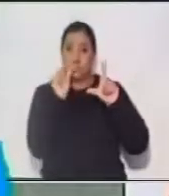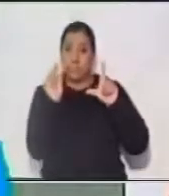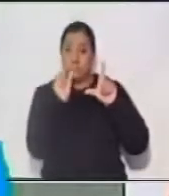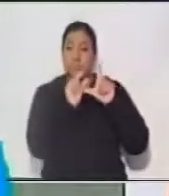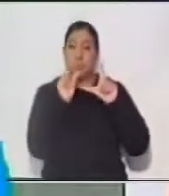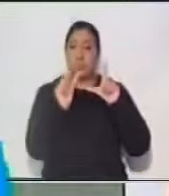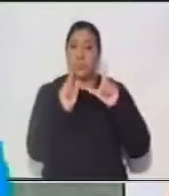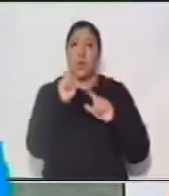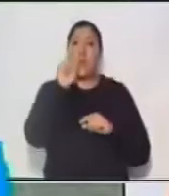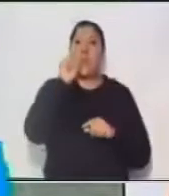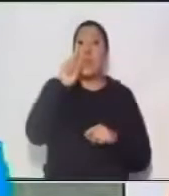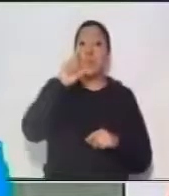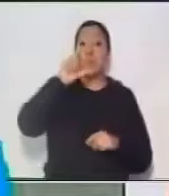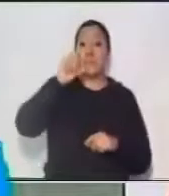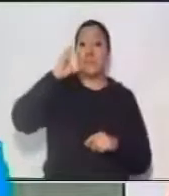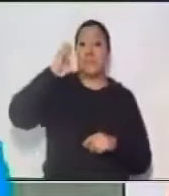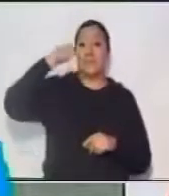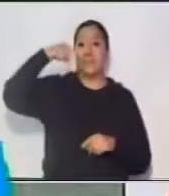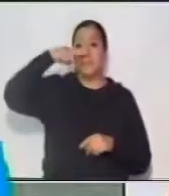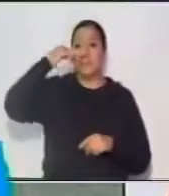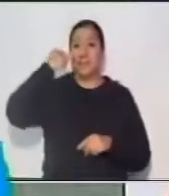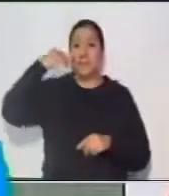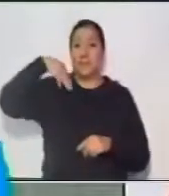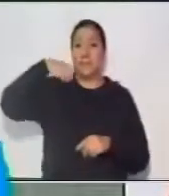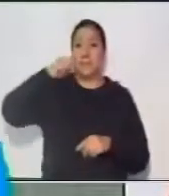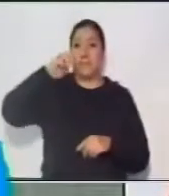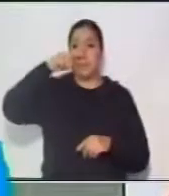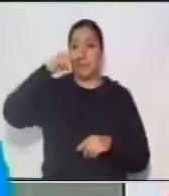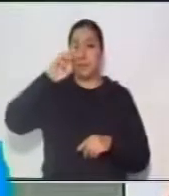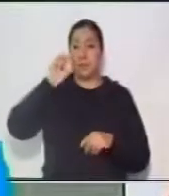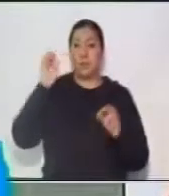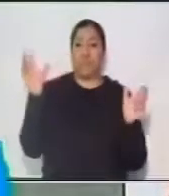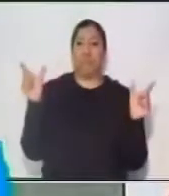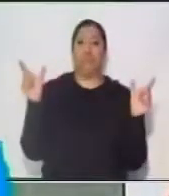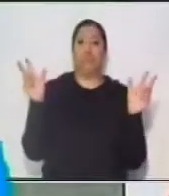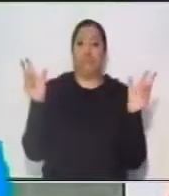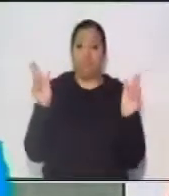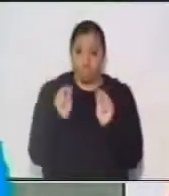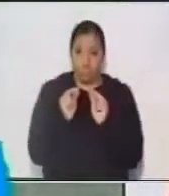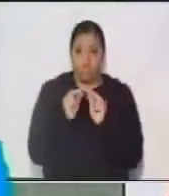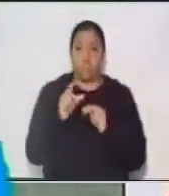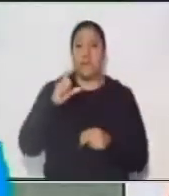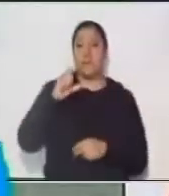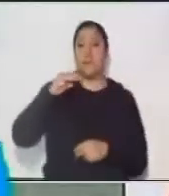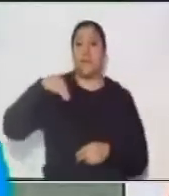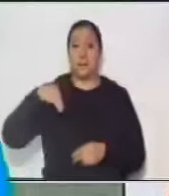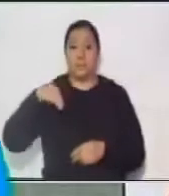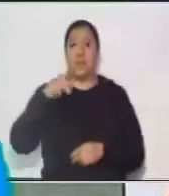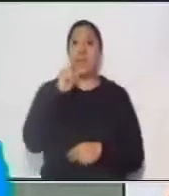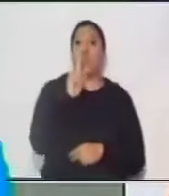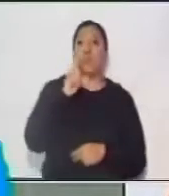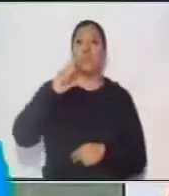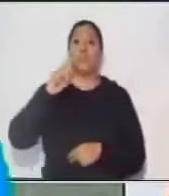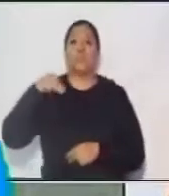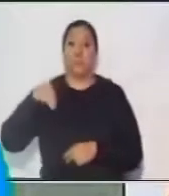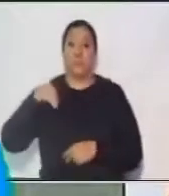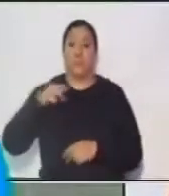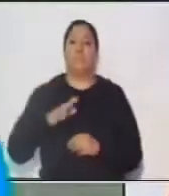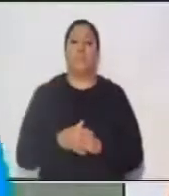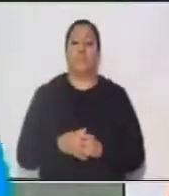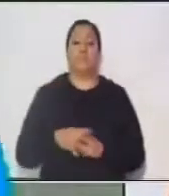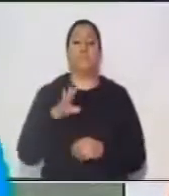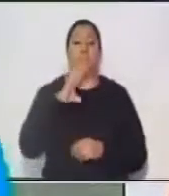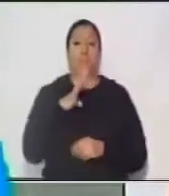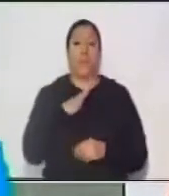como tenemos acá 4 en la altura y 4 en la base, y son los